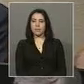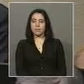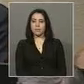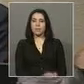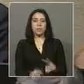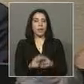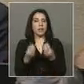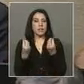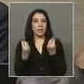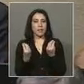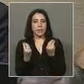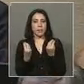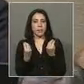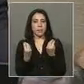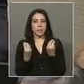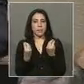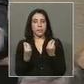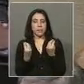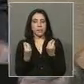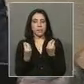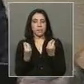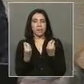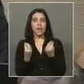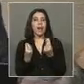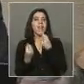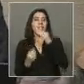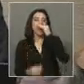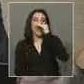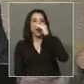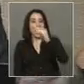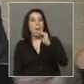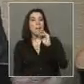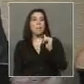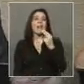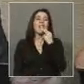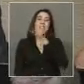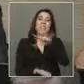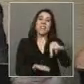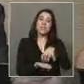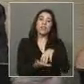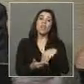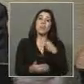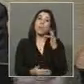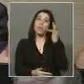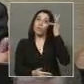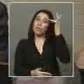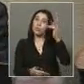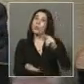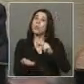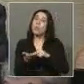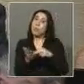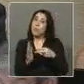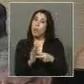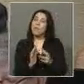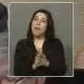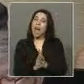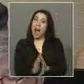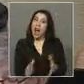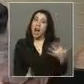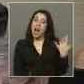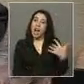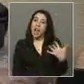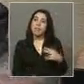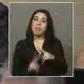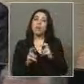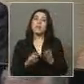adecuadamente la vida silvestre y la vida urbana vamos a tener un problema mayor a futuro no sólo desde el punto de vista de lo que